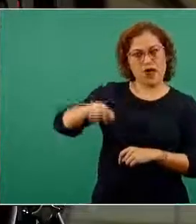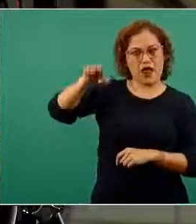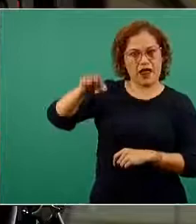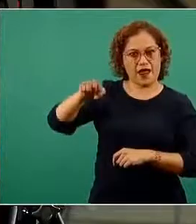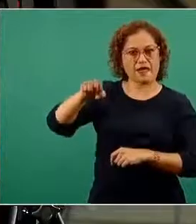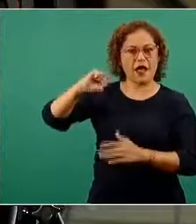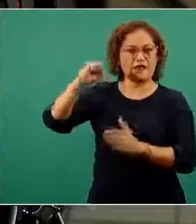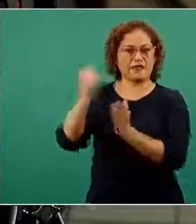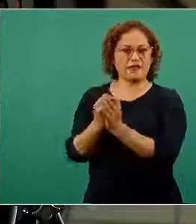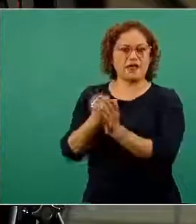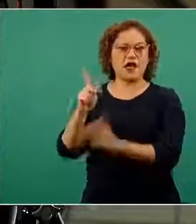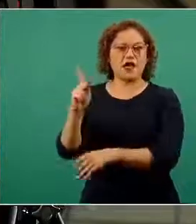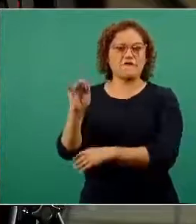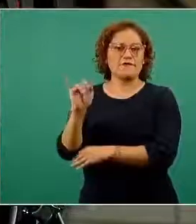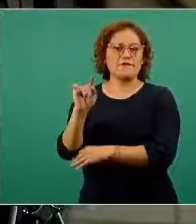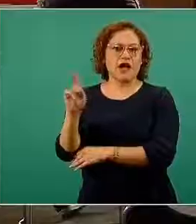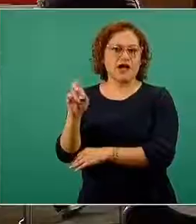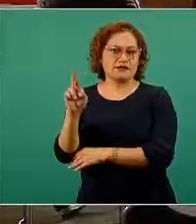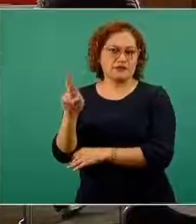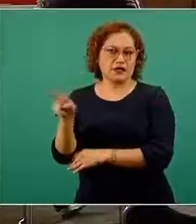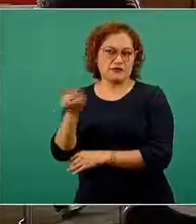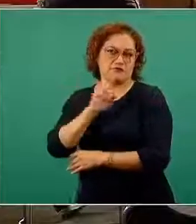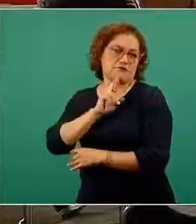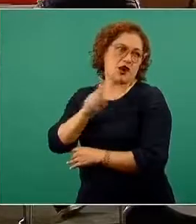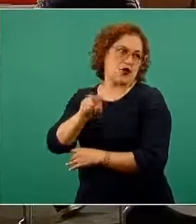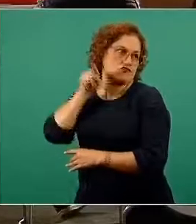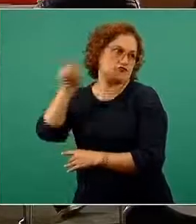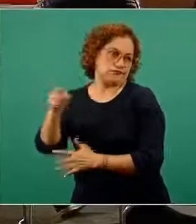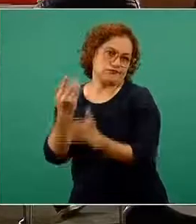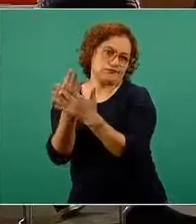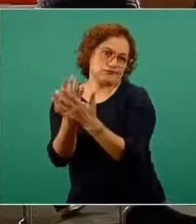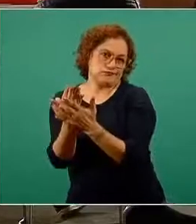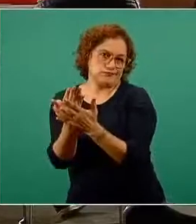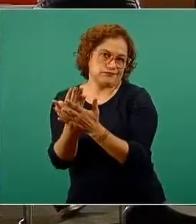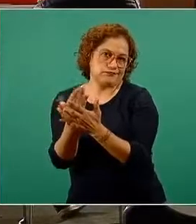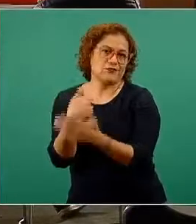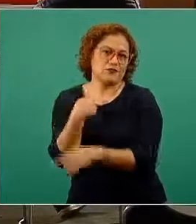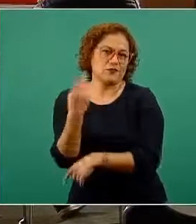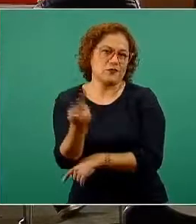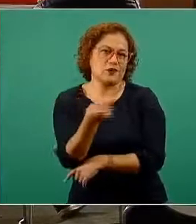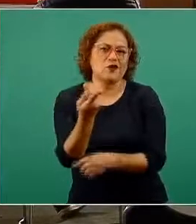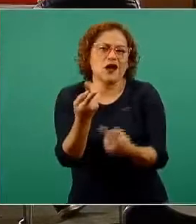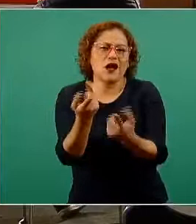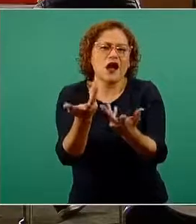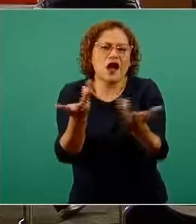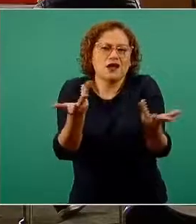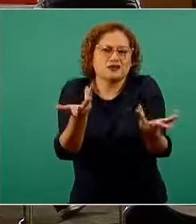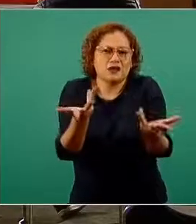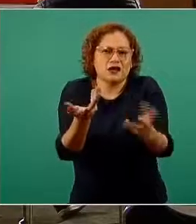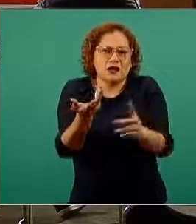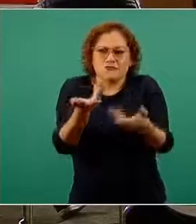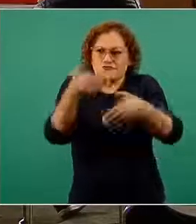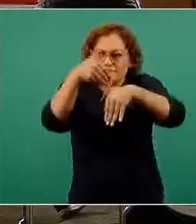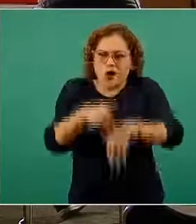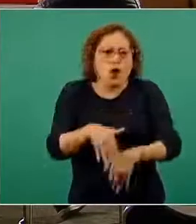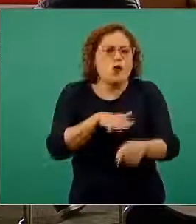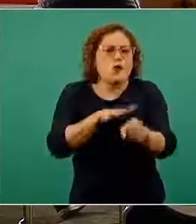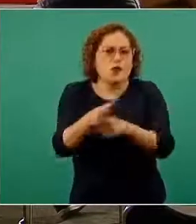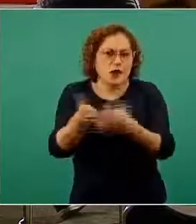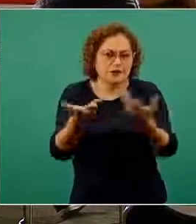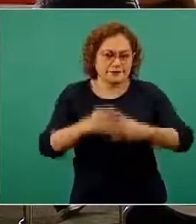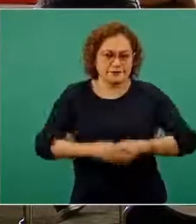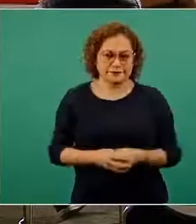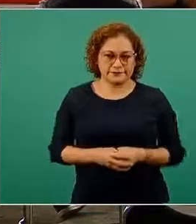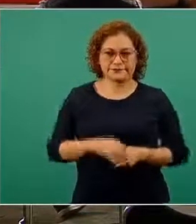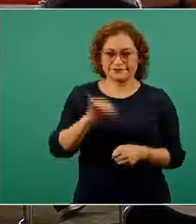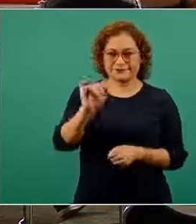con Pfizer. ¿Ahí cómo funcionaría? ¿Qué sería lo correcto? Y una segunda pregunta para el doctor Gatell. Gracias. Sí, gracias.